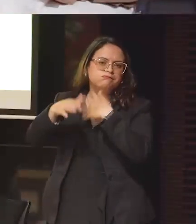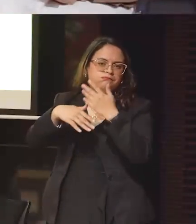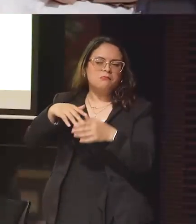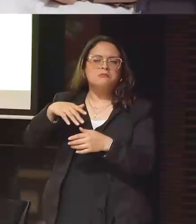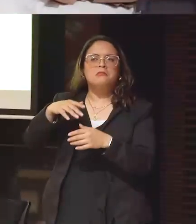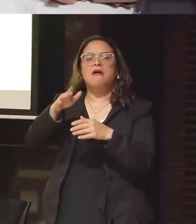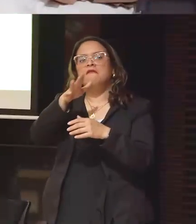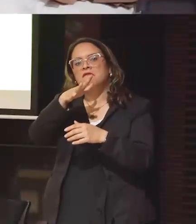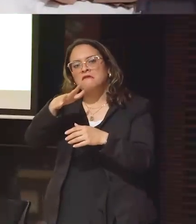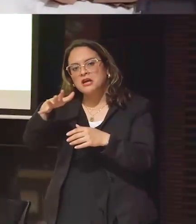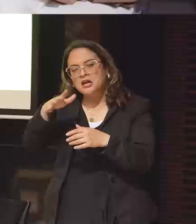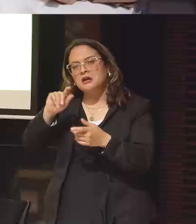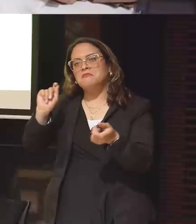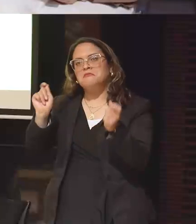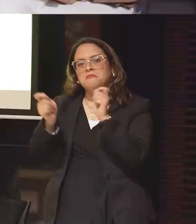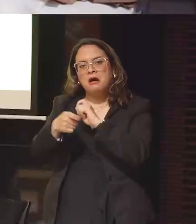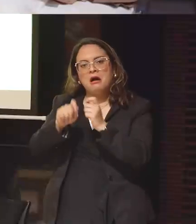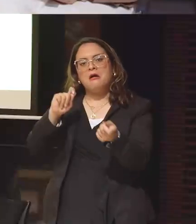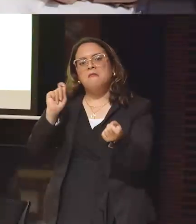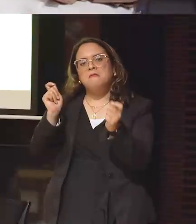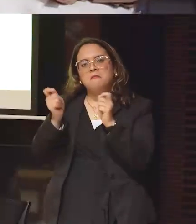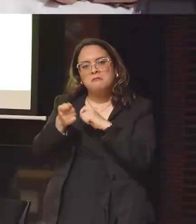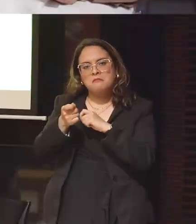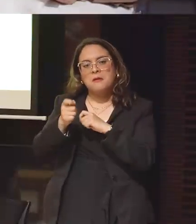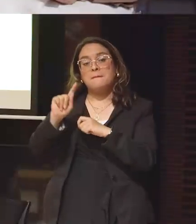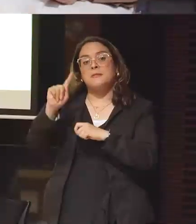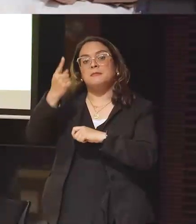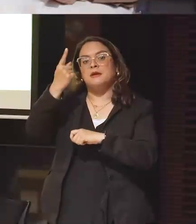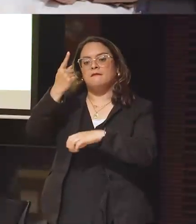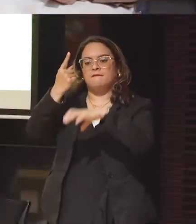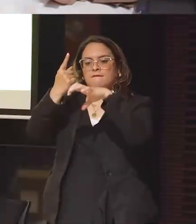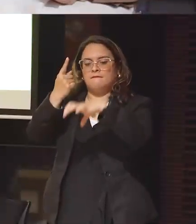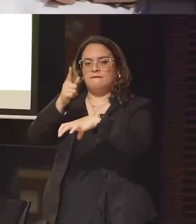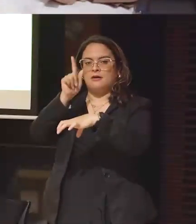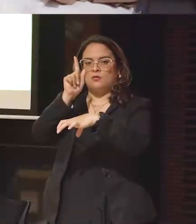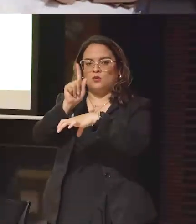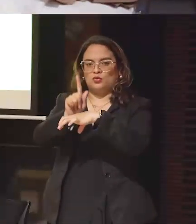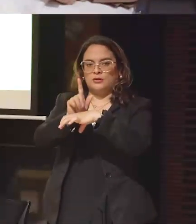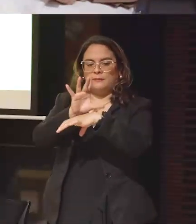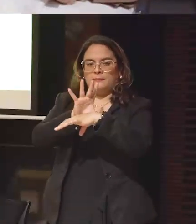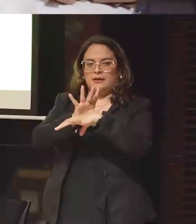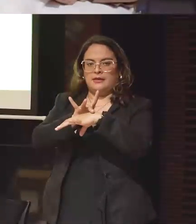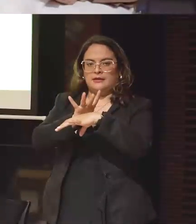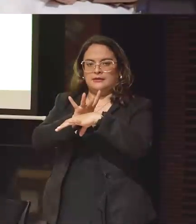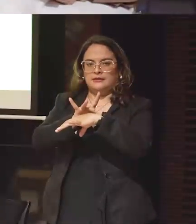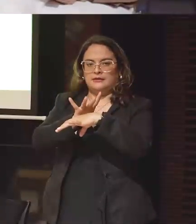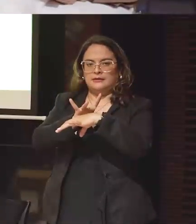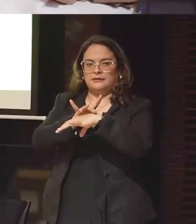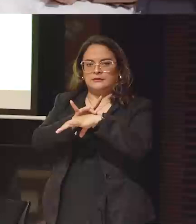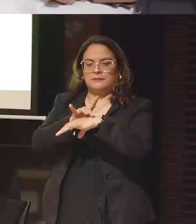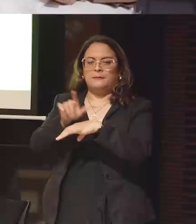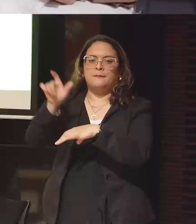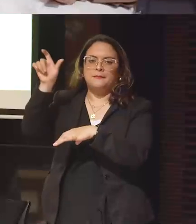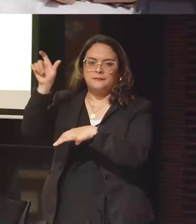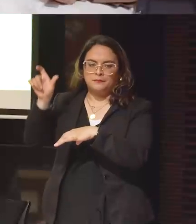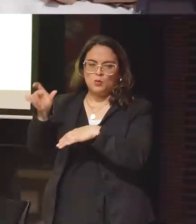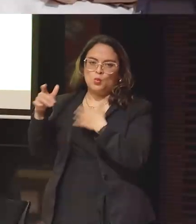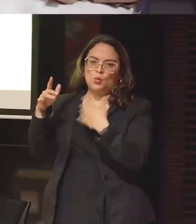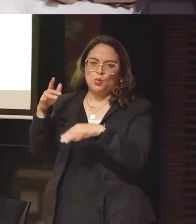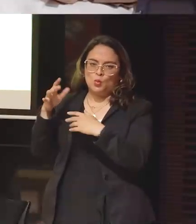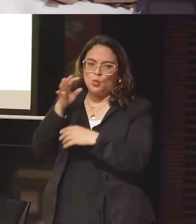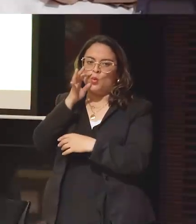quinta, empezaron a pasar diferentes cosas, luego fue la primera facultad de medicina, construida y diseñada por Gastón Lagrange, que es uno de los